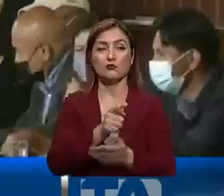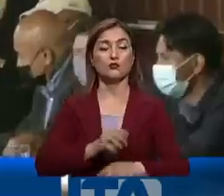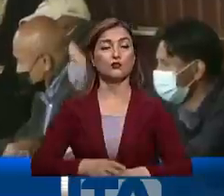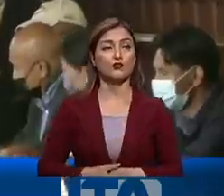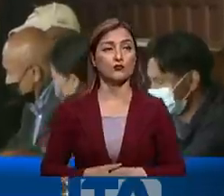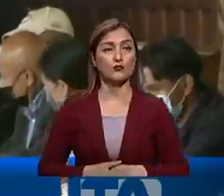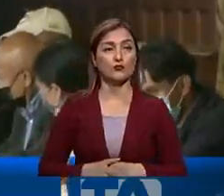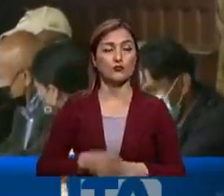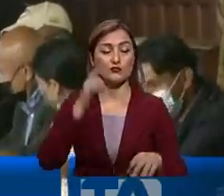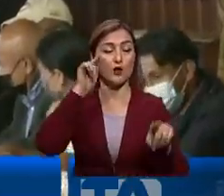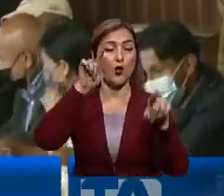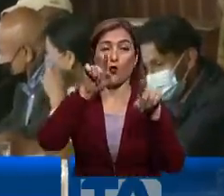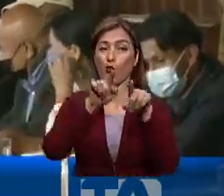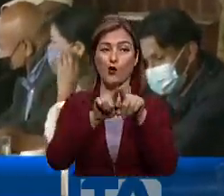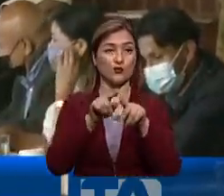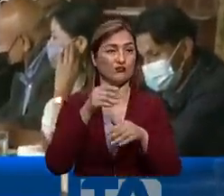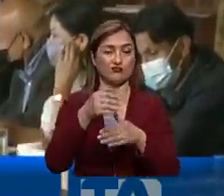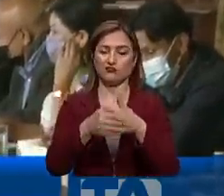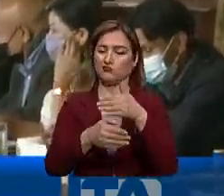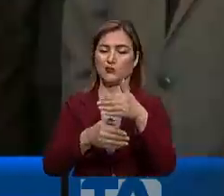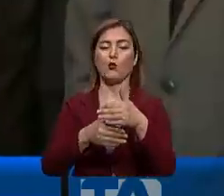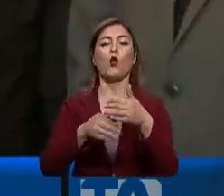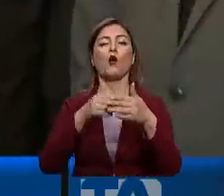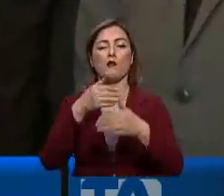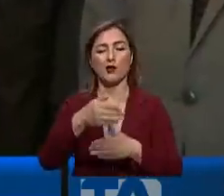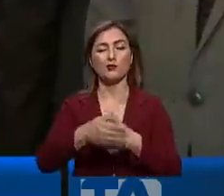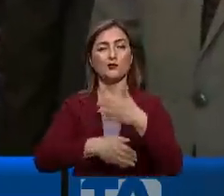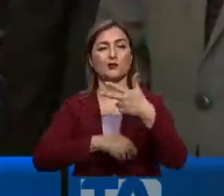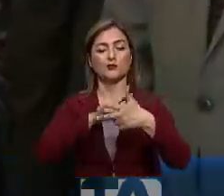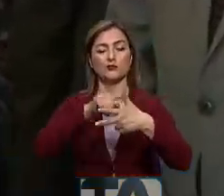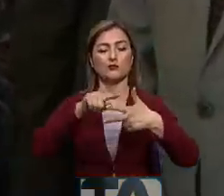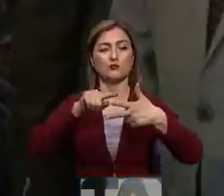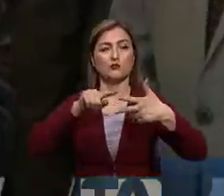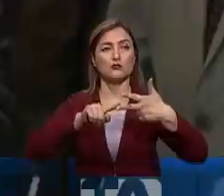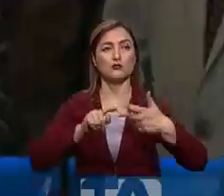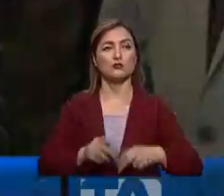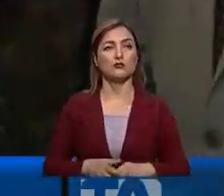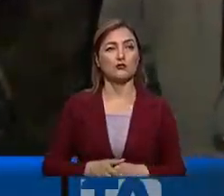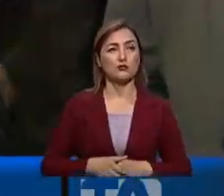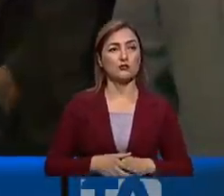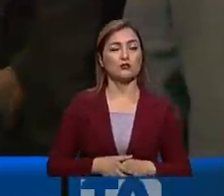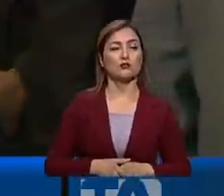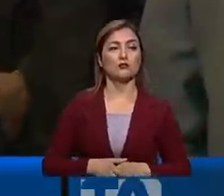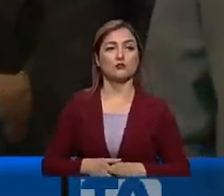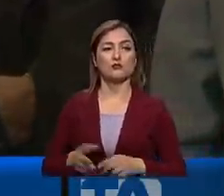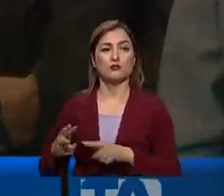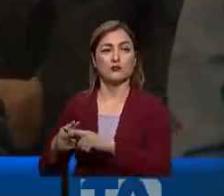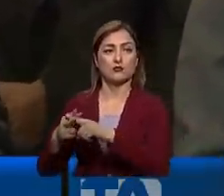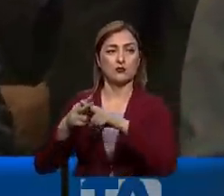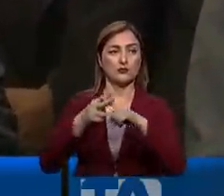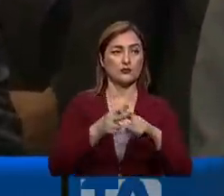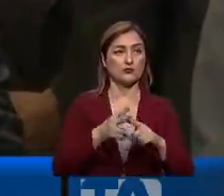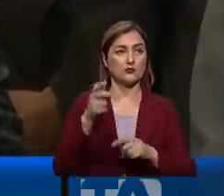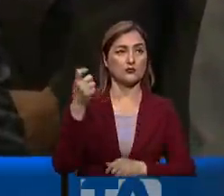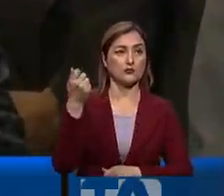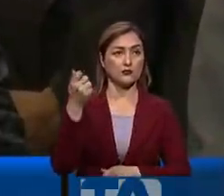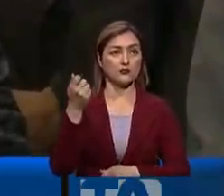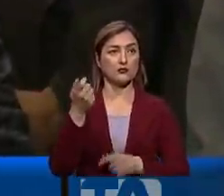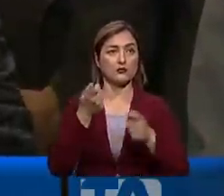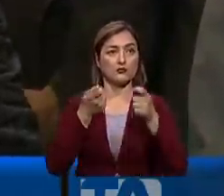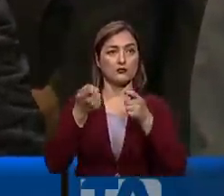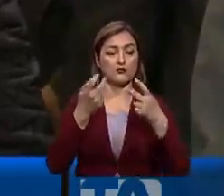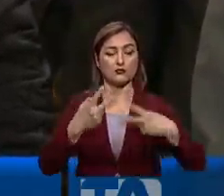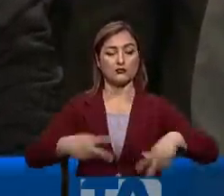hay acuerdos, pero sí avances en 3 puntos. De los créditos, del manejo y del control